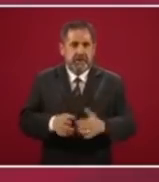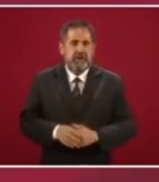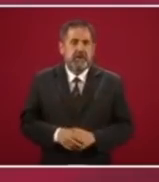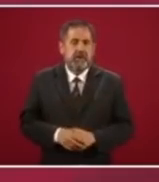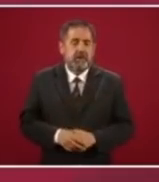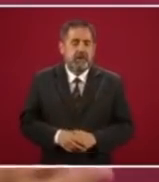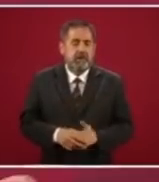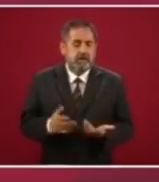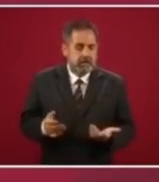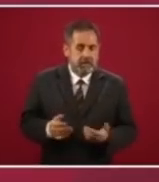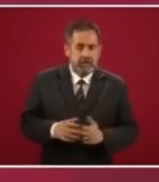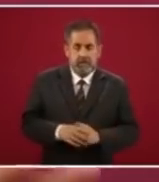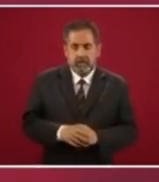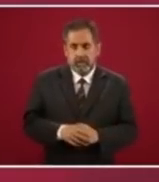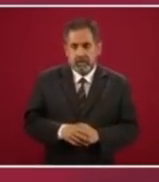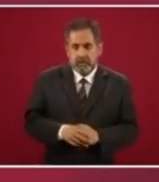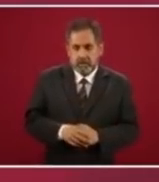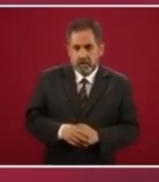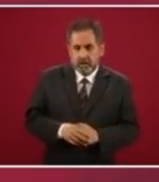De todas maneras,